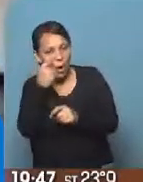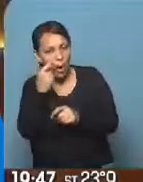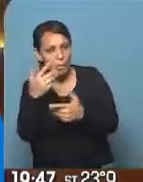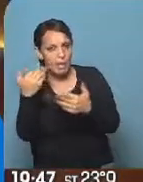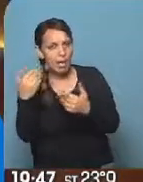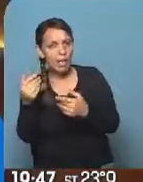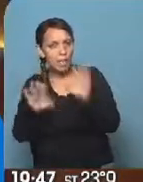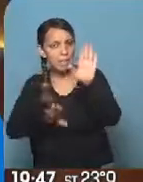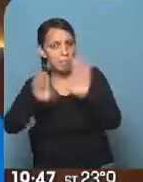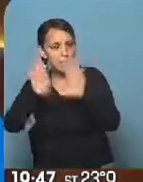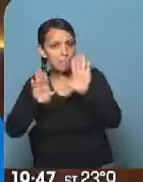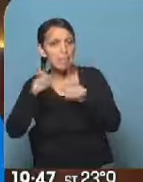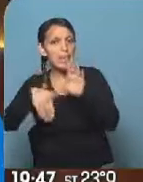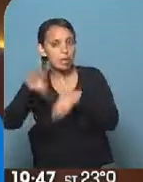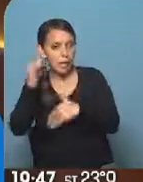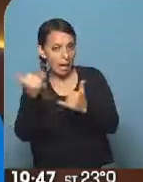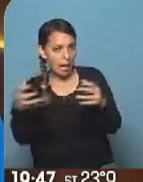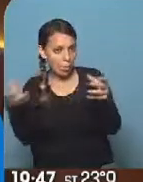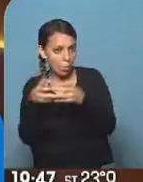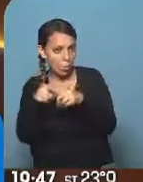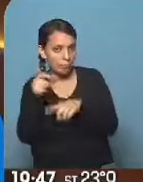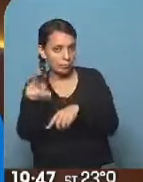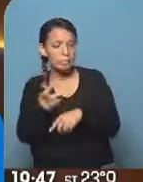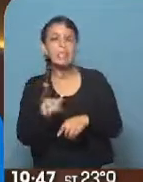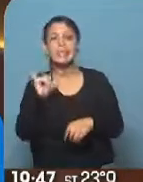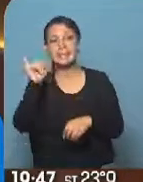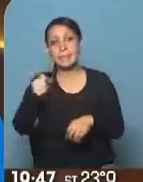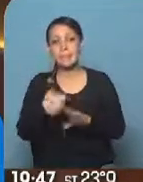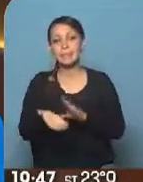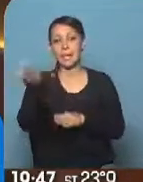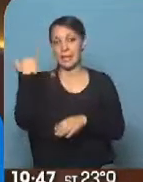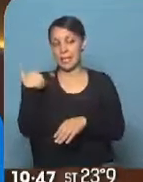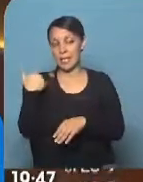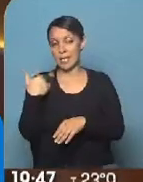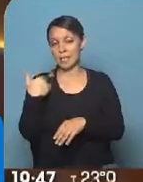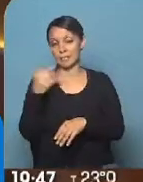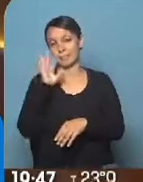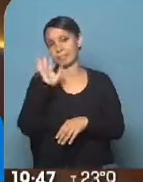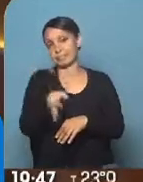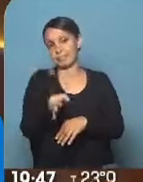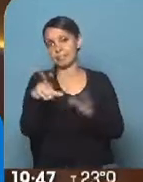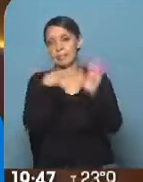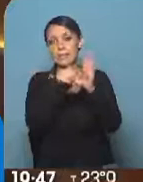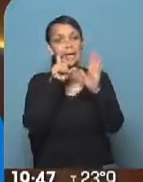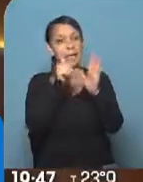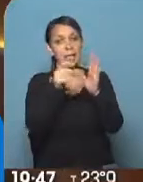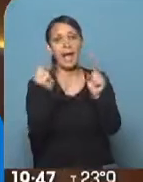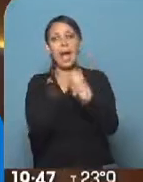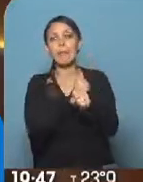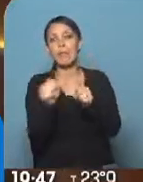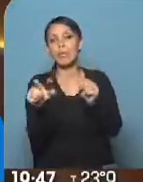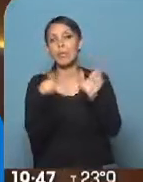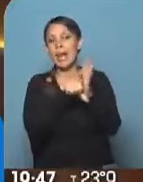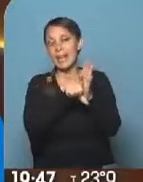él tiene mayoría ayer en una sesión extraordinaria con visos de ilegalidad aprobaron una ley de enmienda